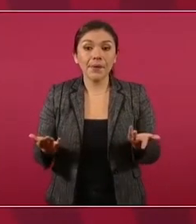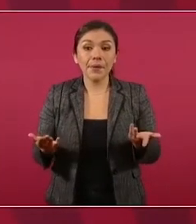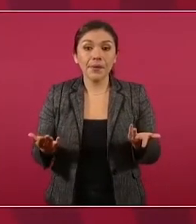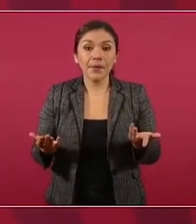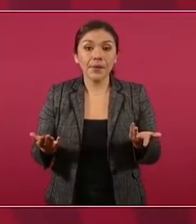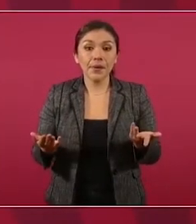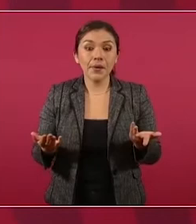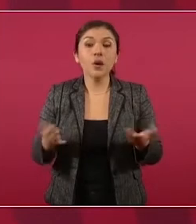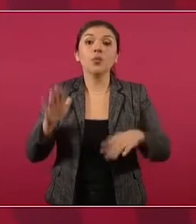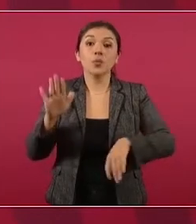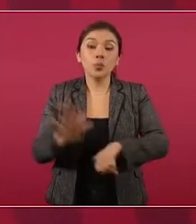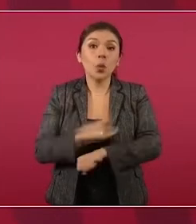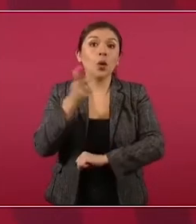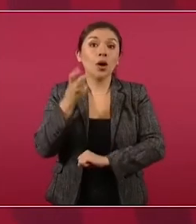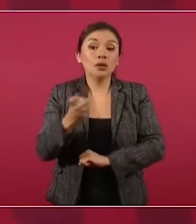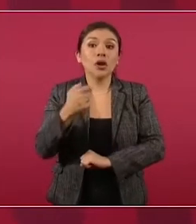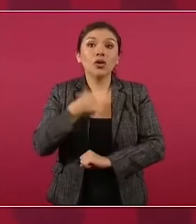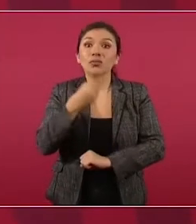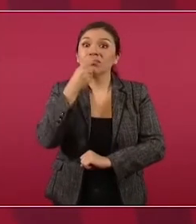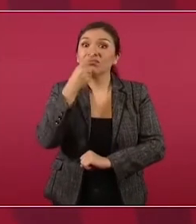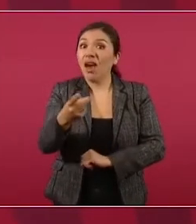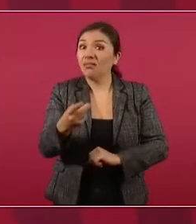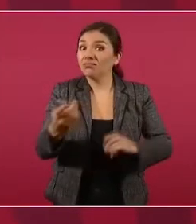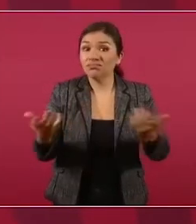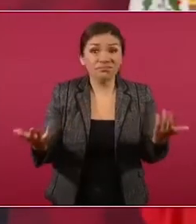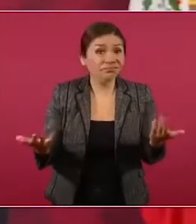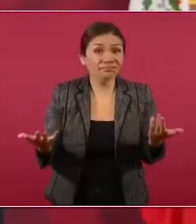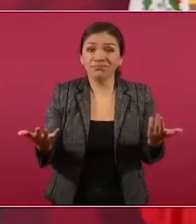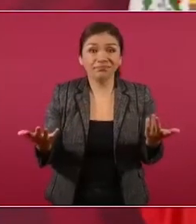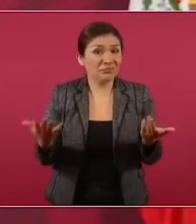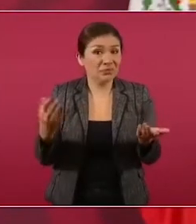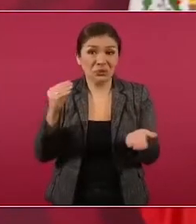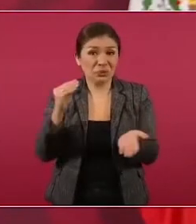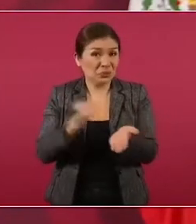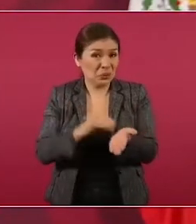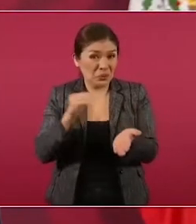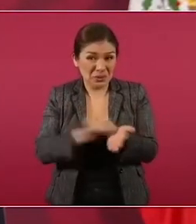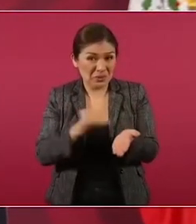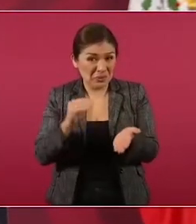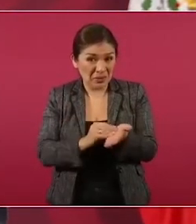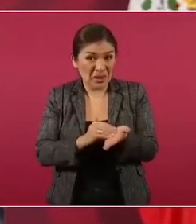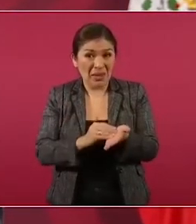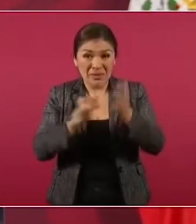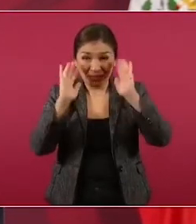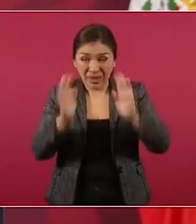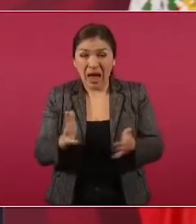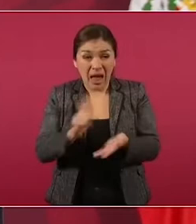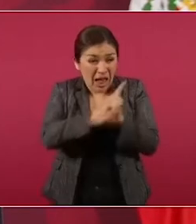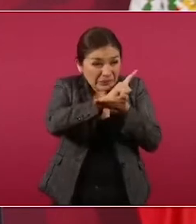por eso hablo de que todavía no se termina de limpiar,